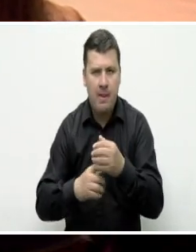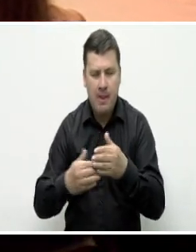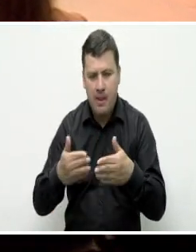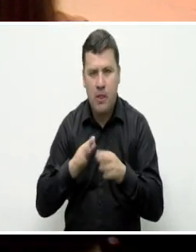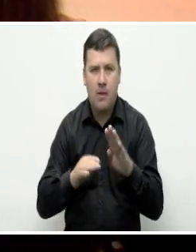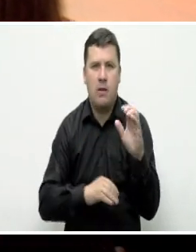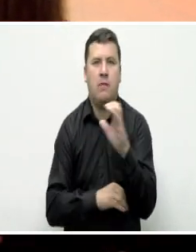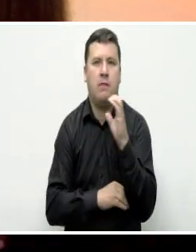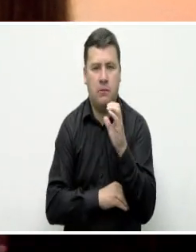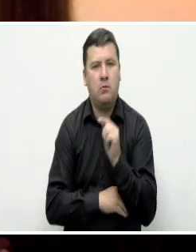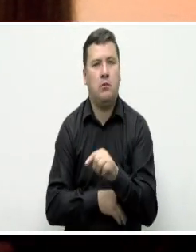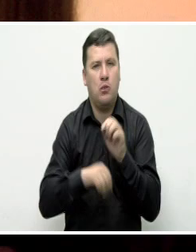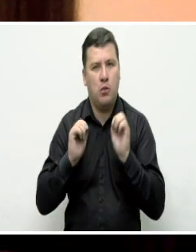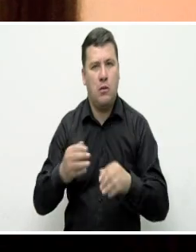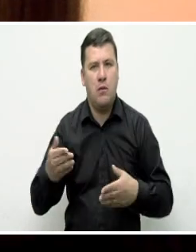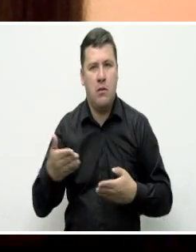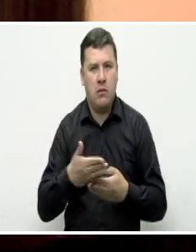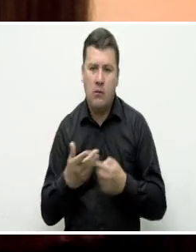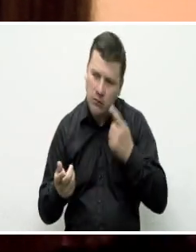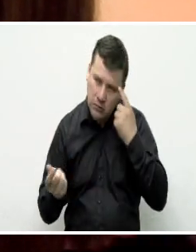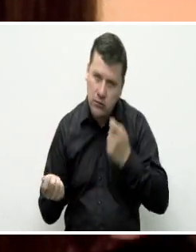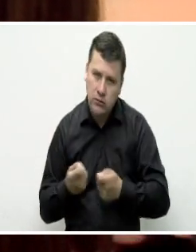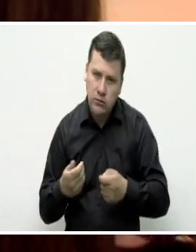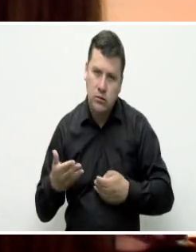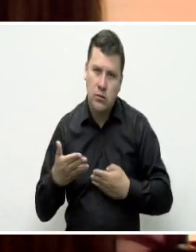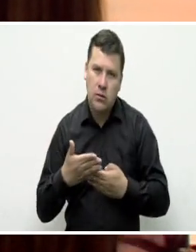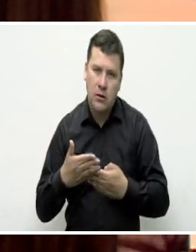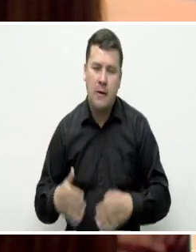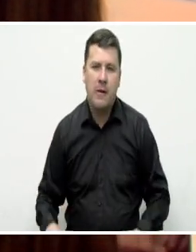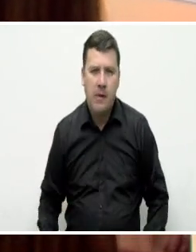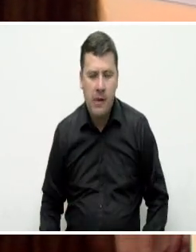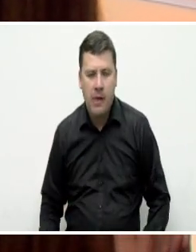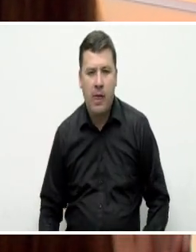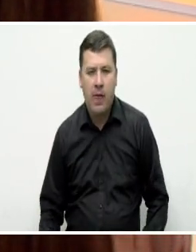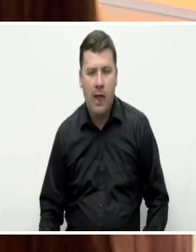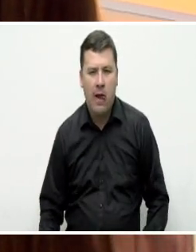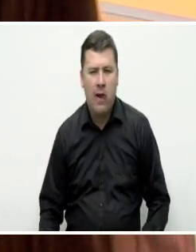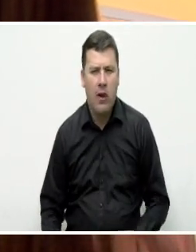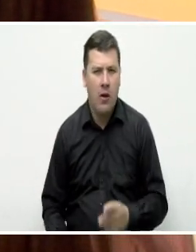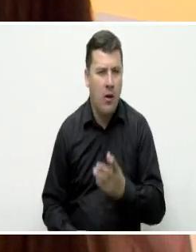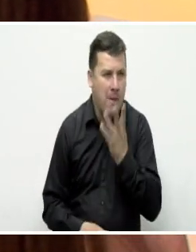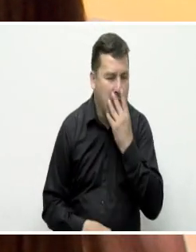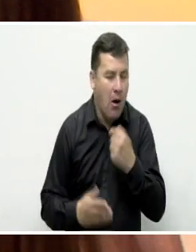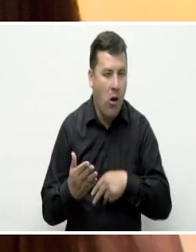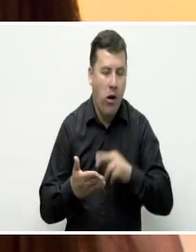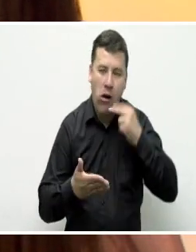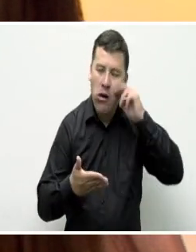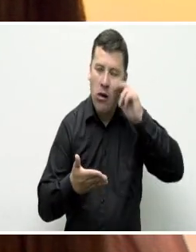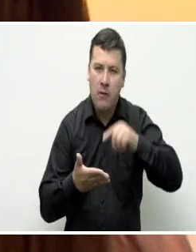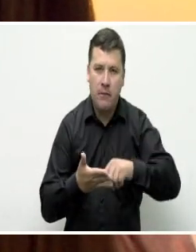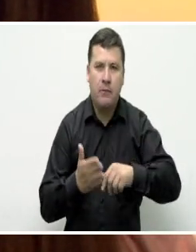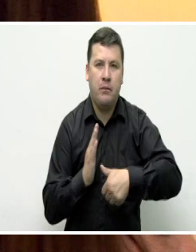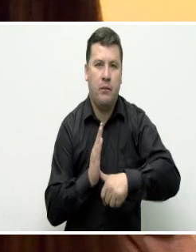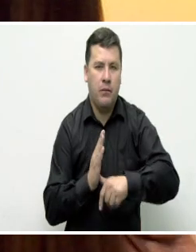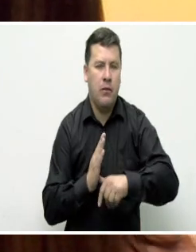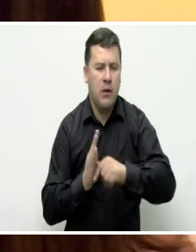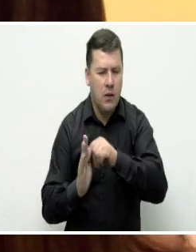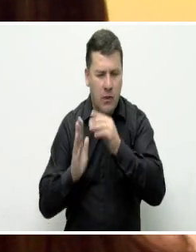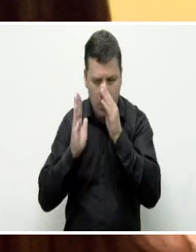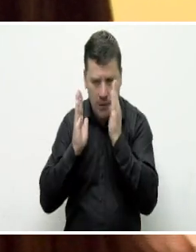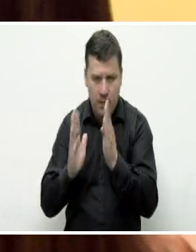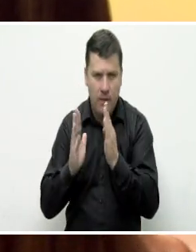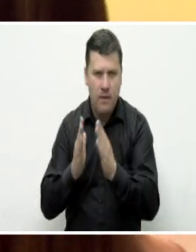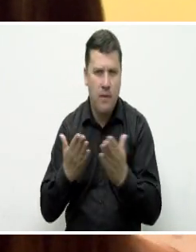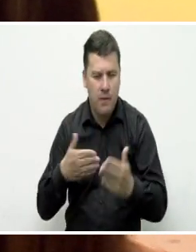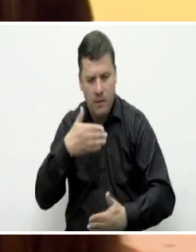los colombianos y que podría conducir a hechos delictivos. Por eso la registraduría estará muy atenta